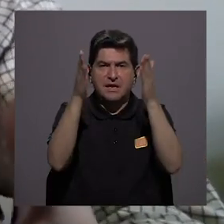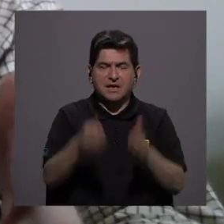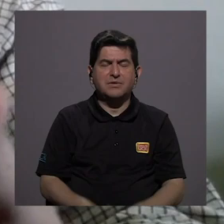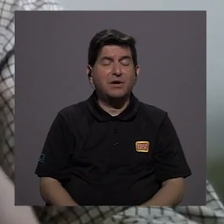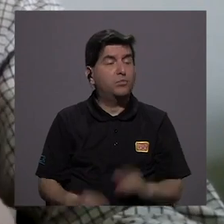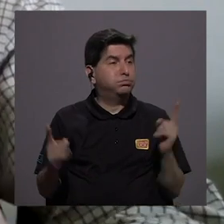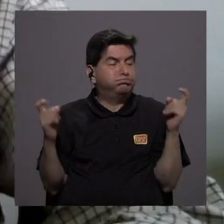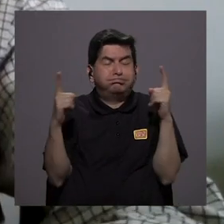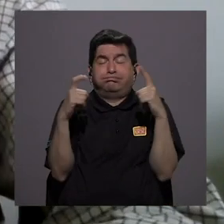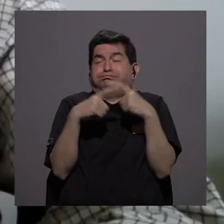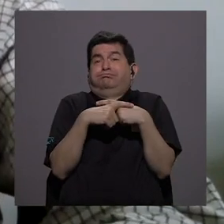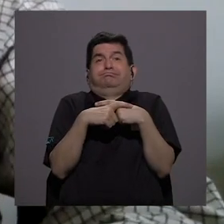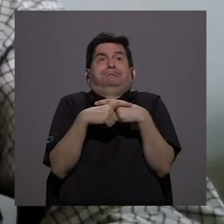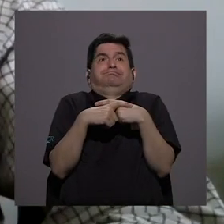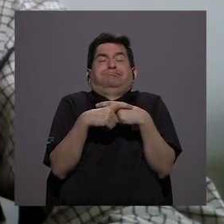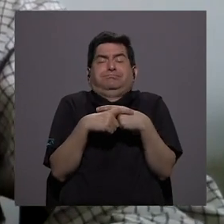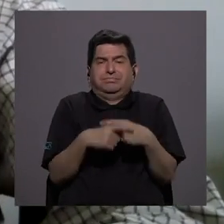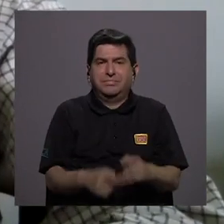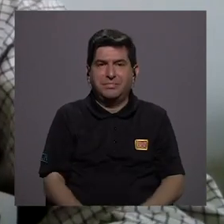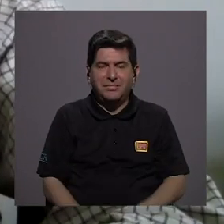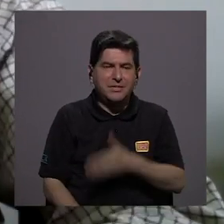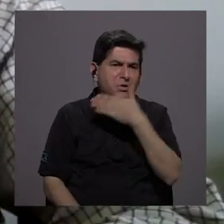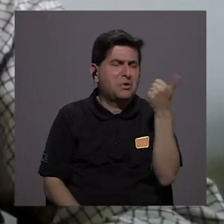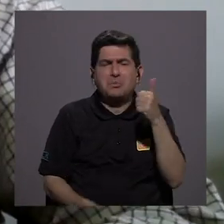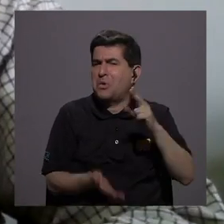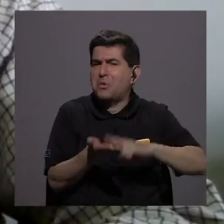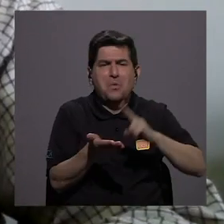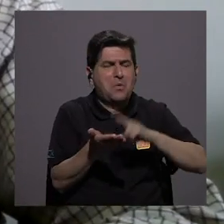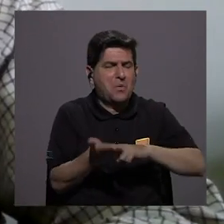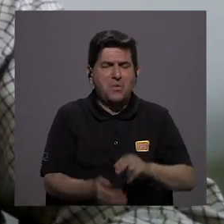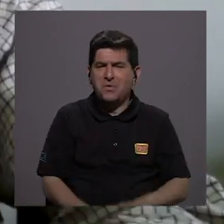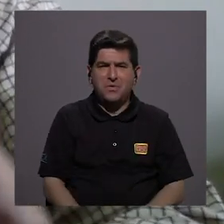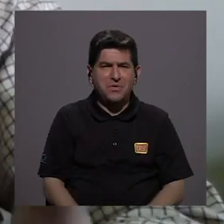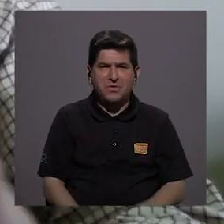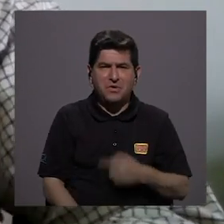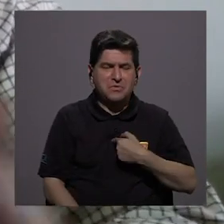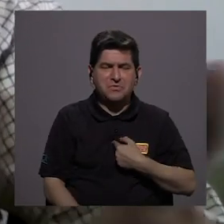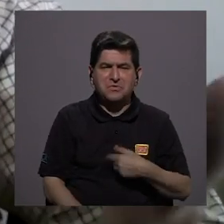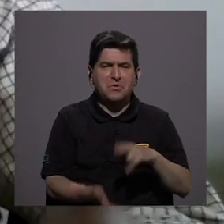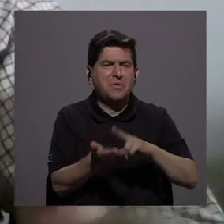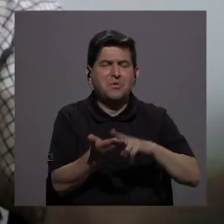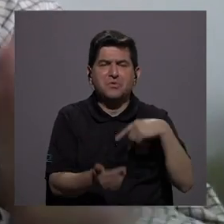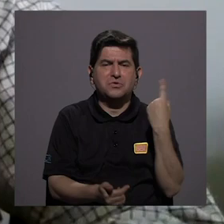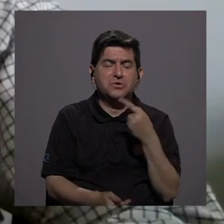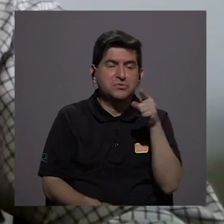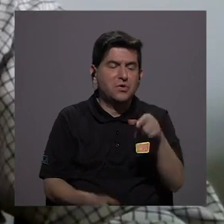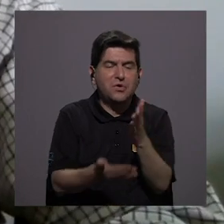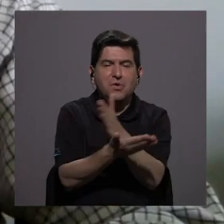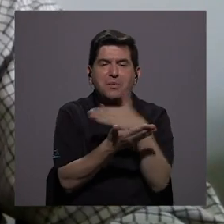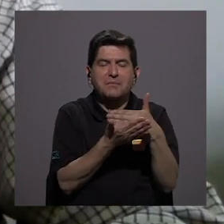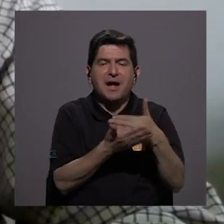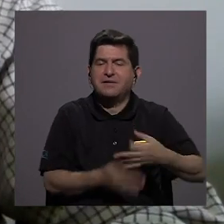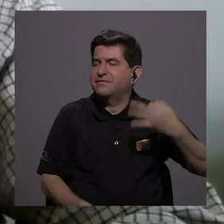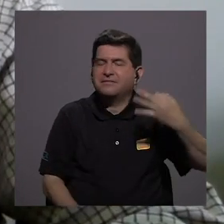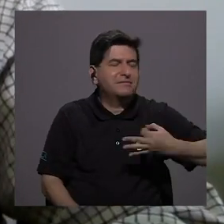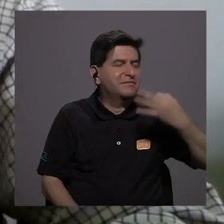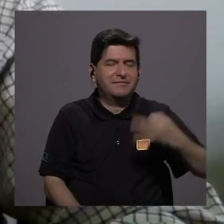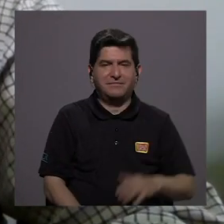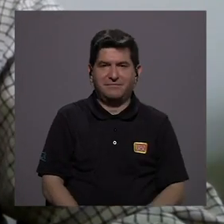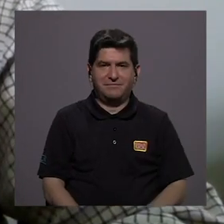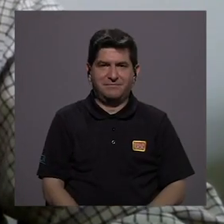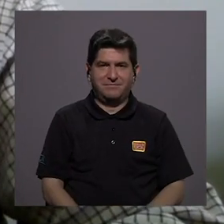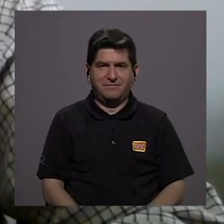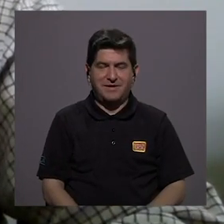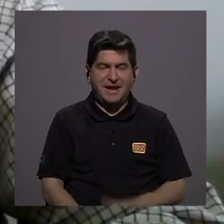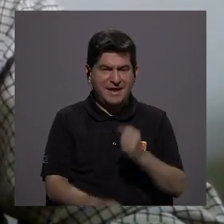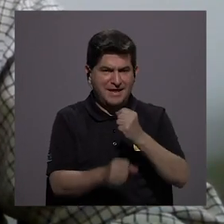despedir un trabajador son tan complicadas, tal vez prefiero no contratarlo. Y no que lo contrato simplemente en la parte informal. Entonces me parece